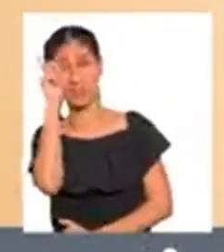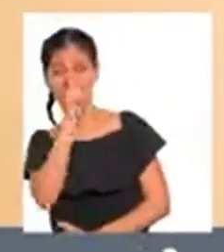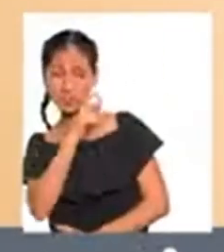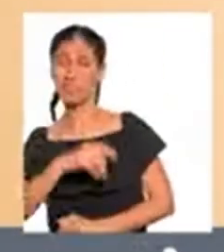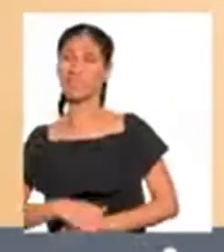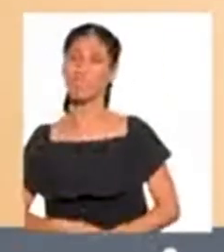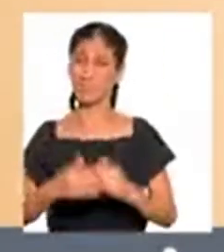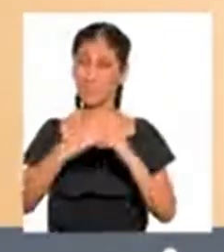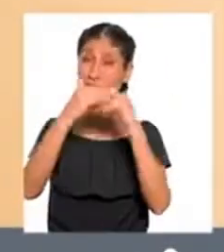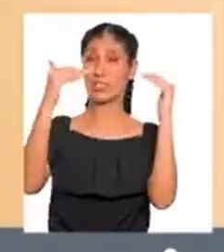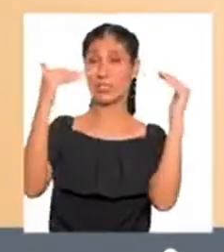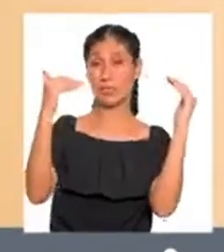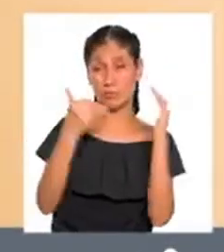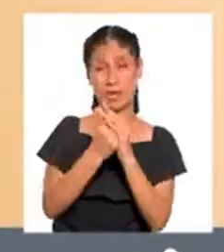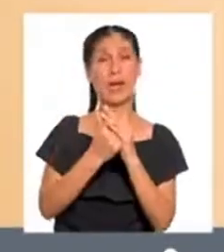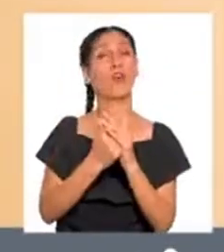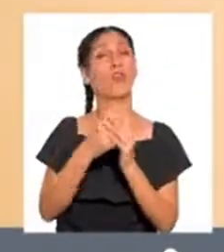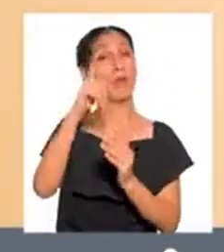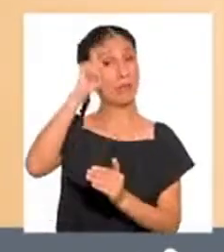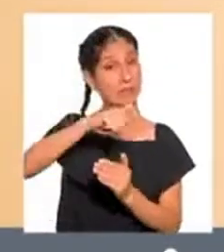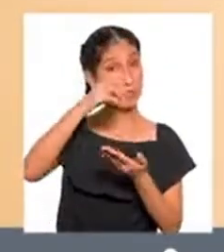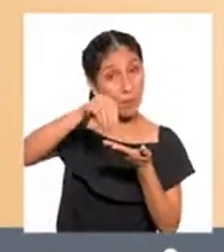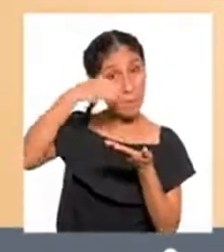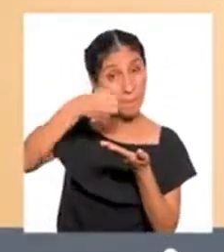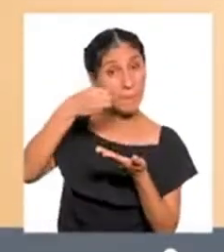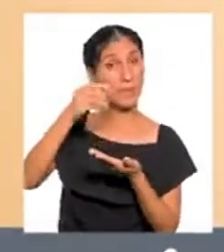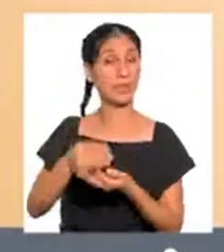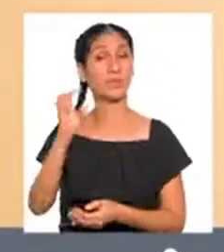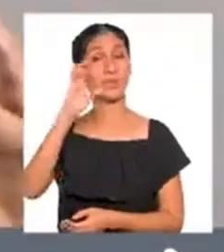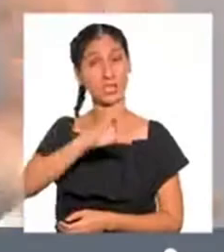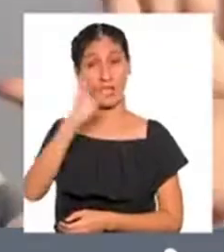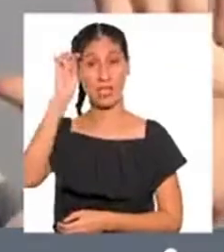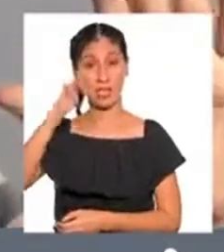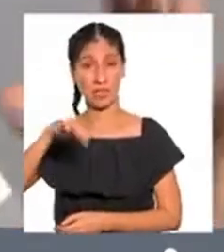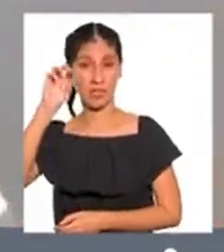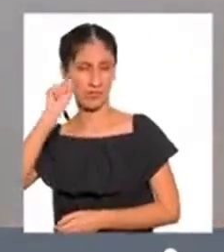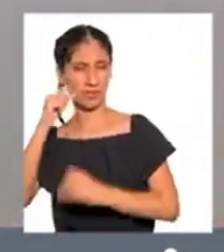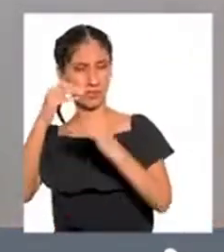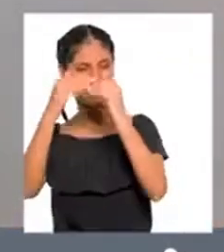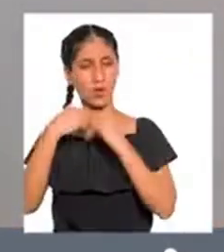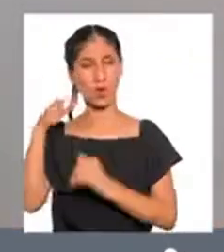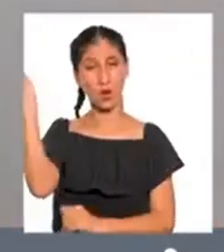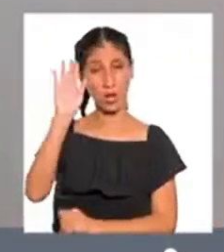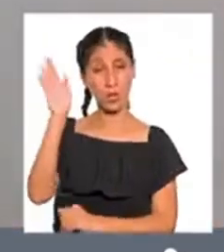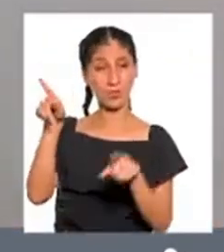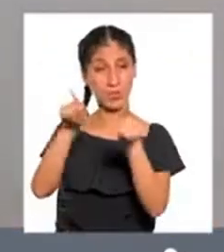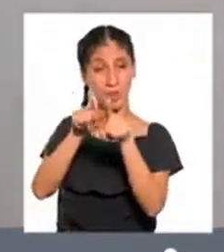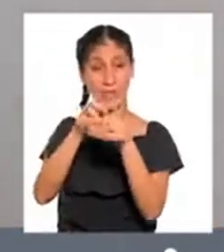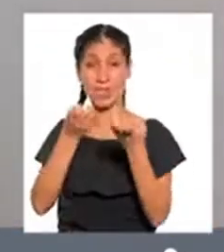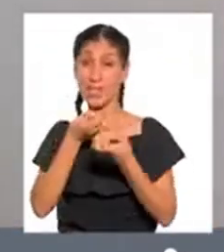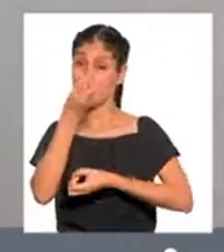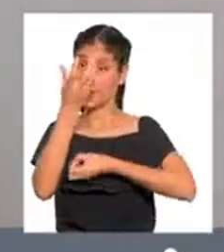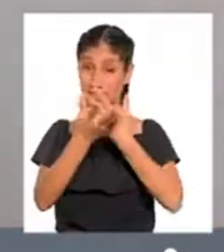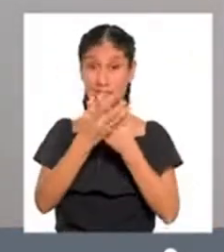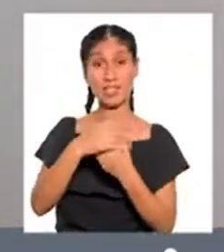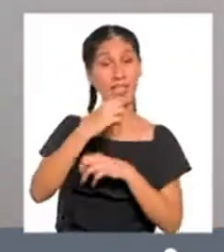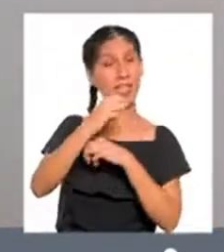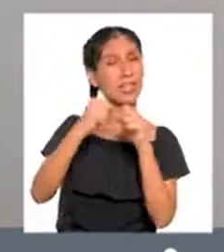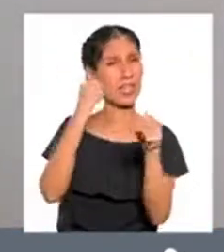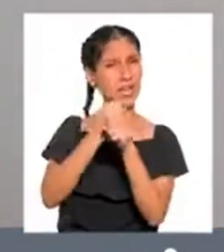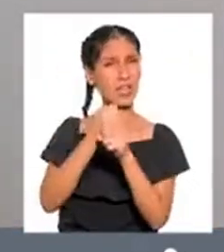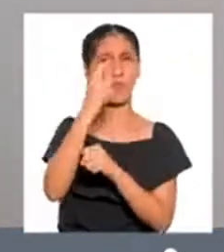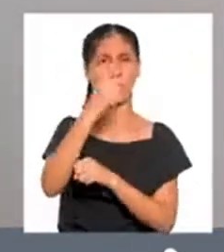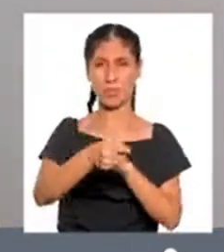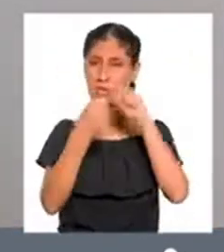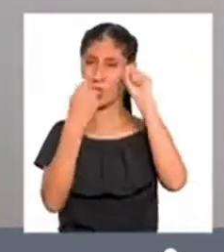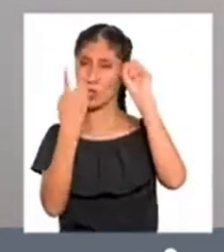por debajo de la canasta mínima de consumo, CMC. Hola Promo, también les quería mencionar que a finales de 1980